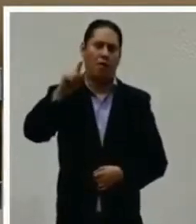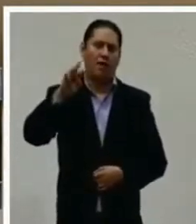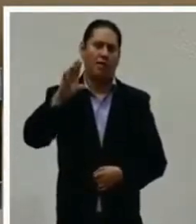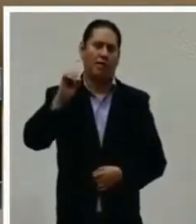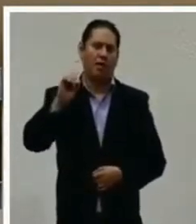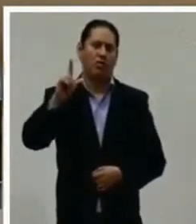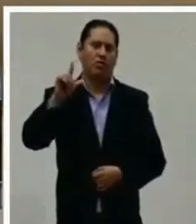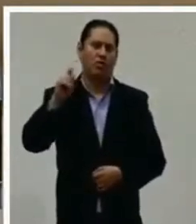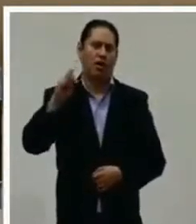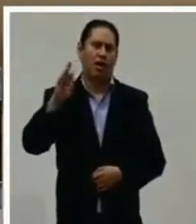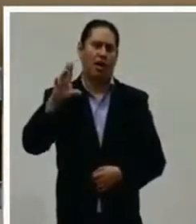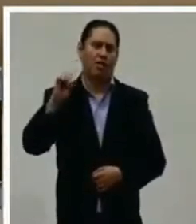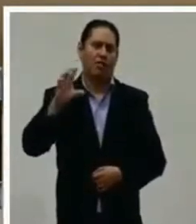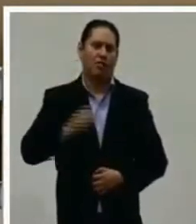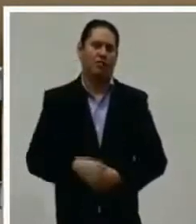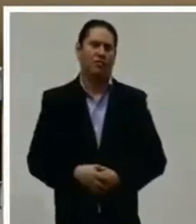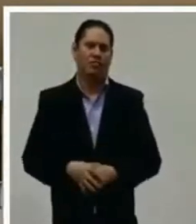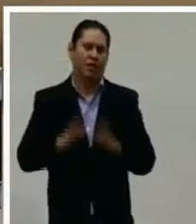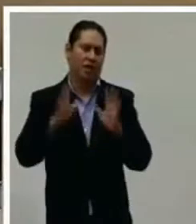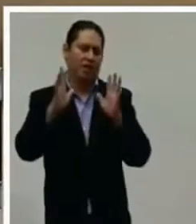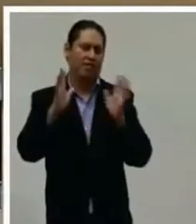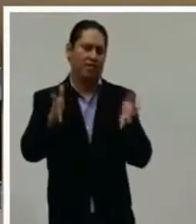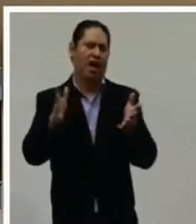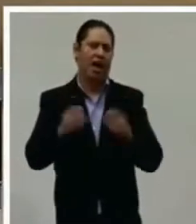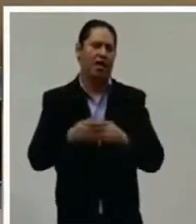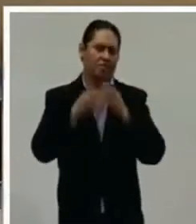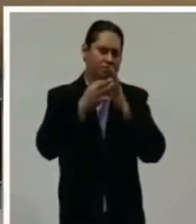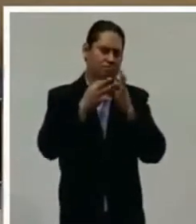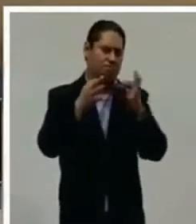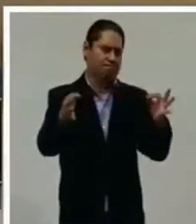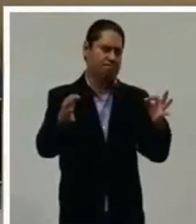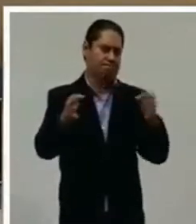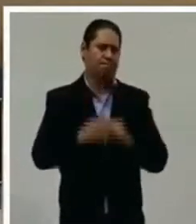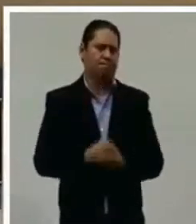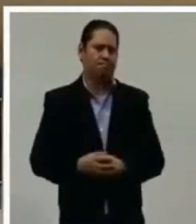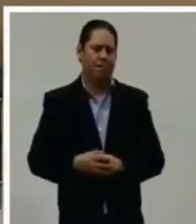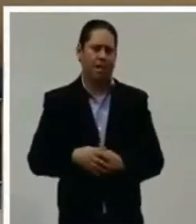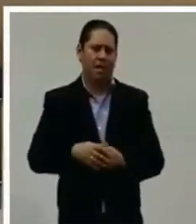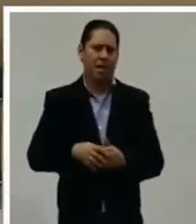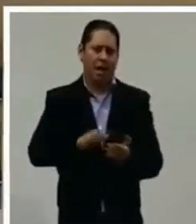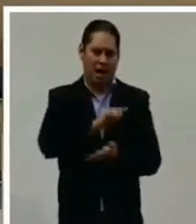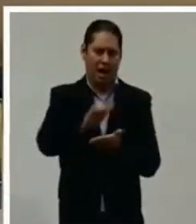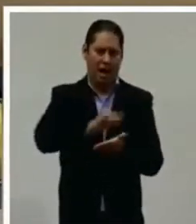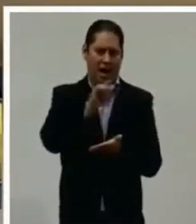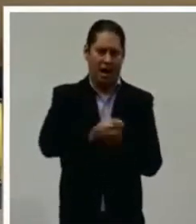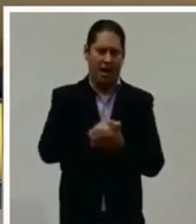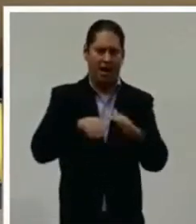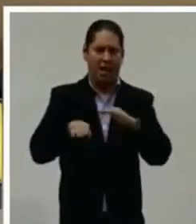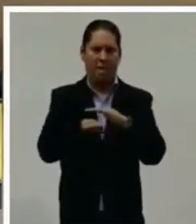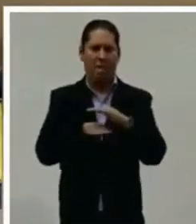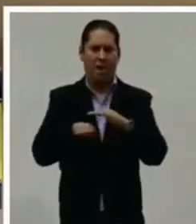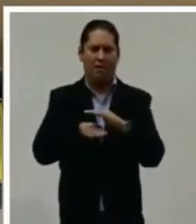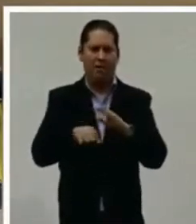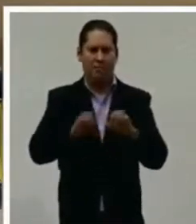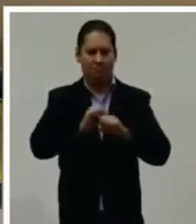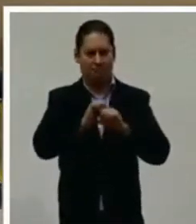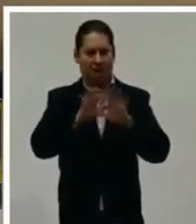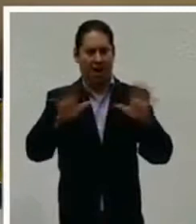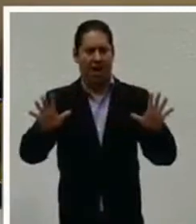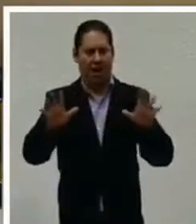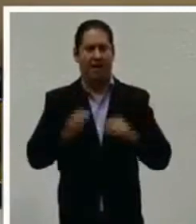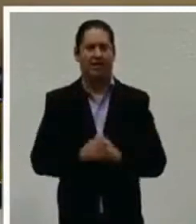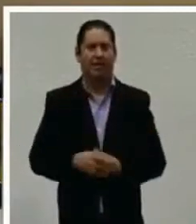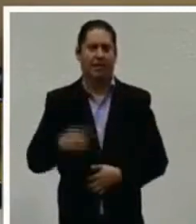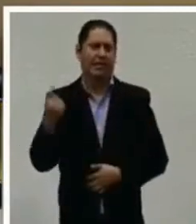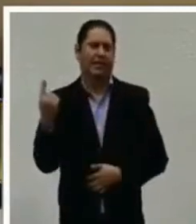Marcelo Toledo Cruz, ya dieron un fundamento legal y muy claro de lo